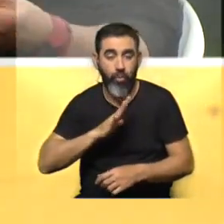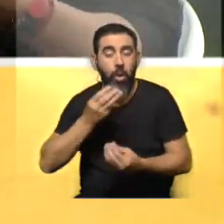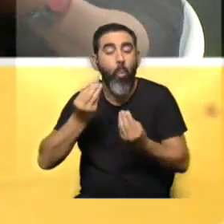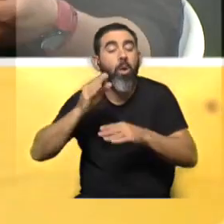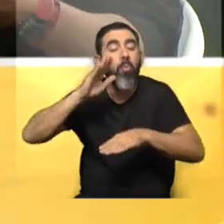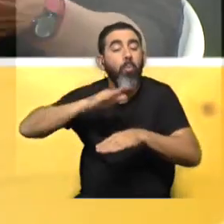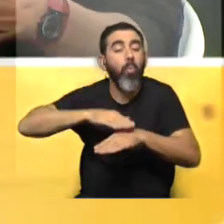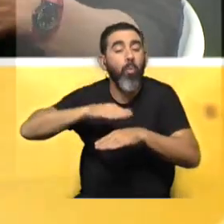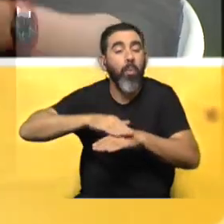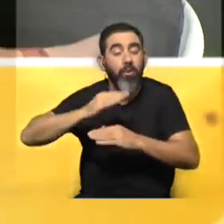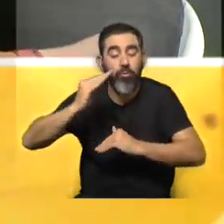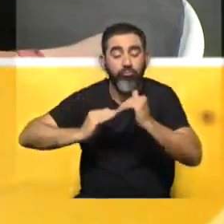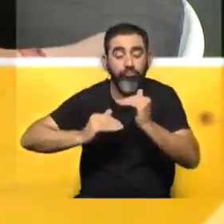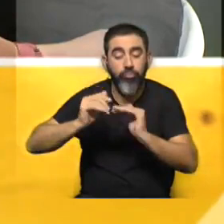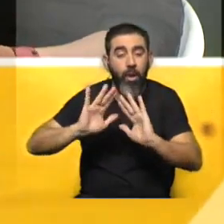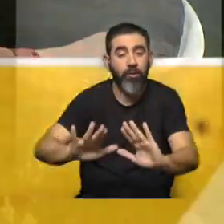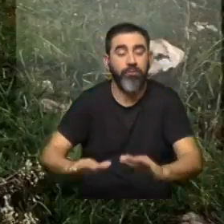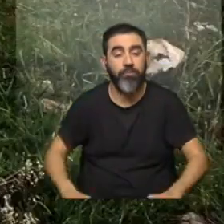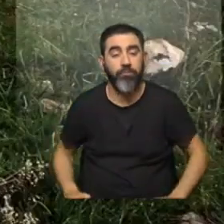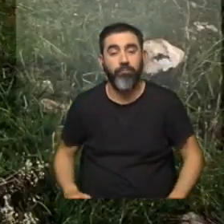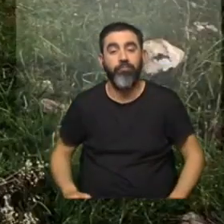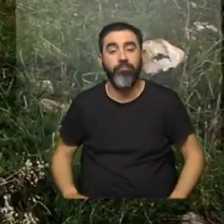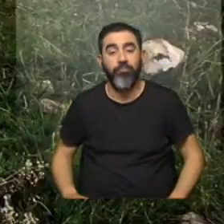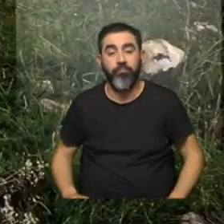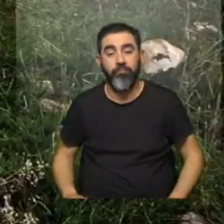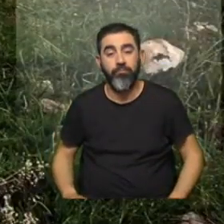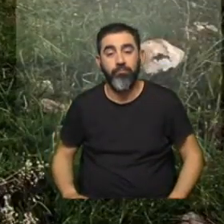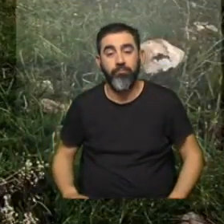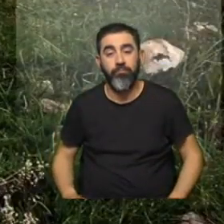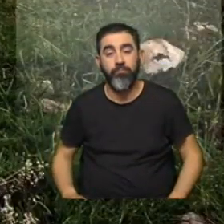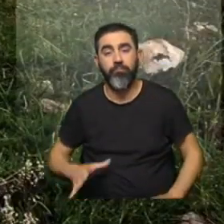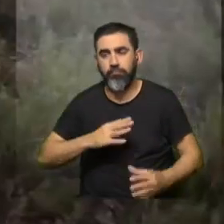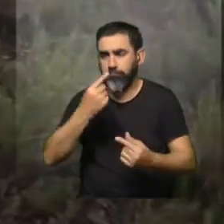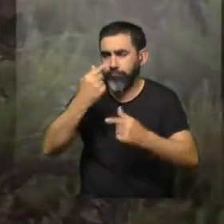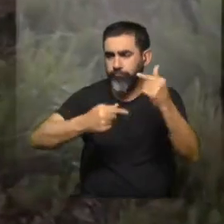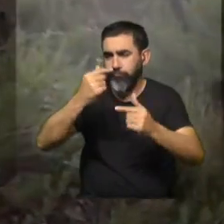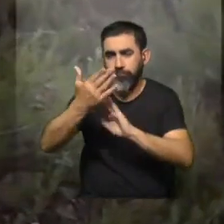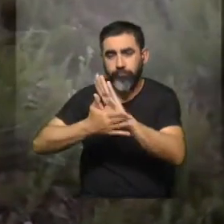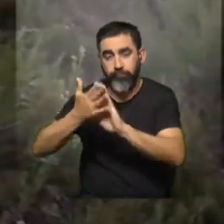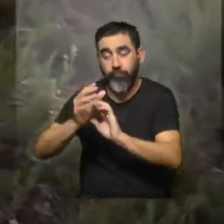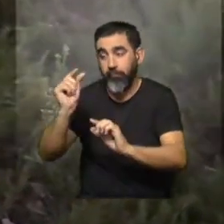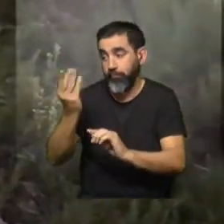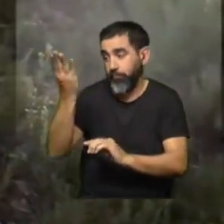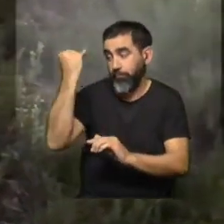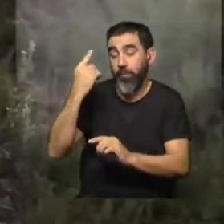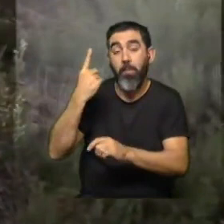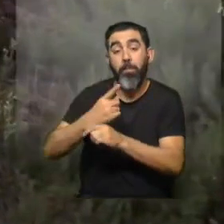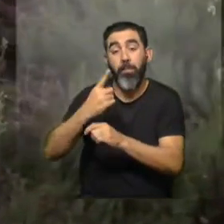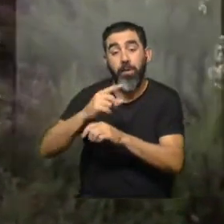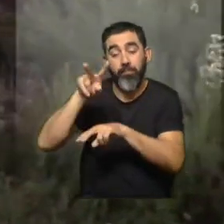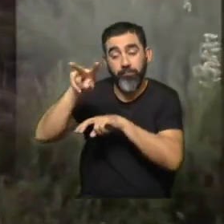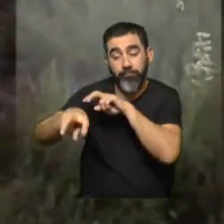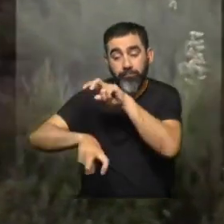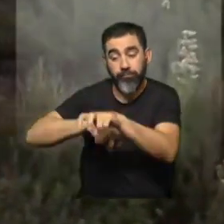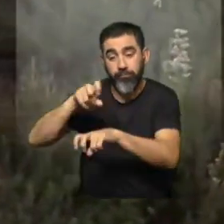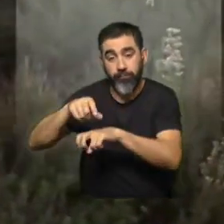la arquitectura esta empieza a aparecer. Y a pesar de que están por todos lados, en realidad hace poco que pudiste hacer la primera excavación